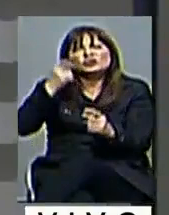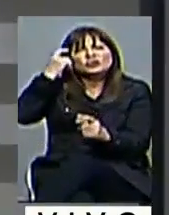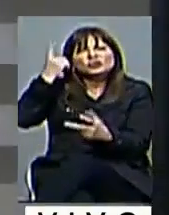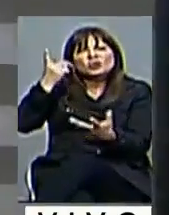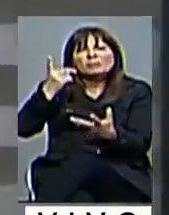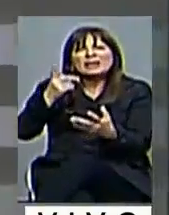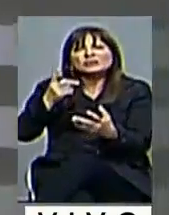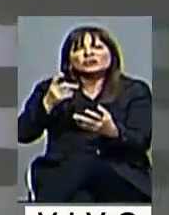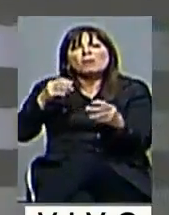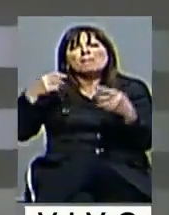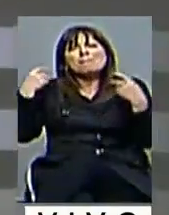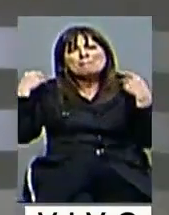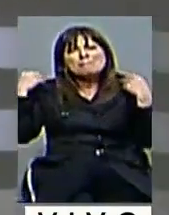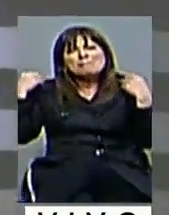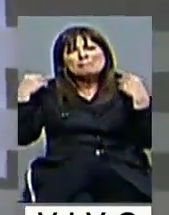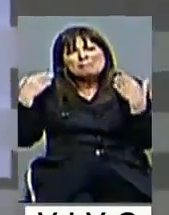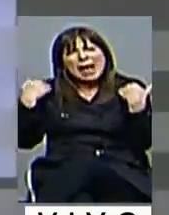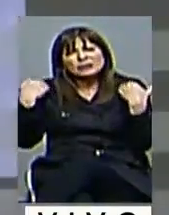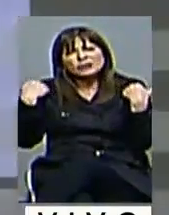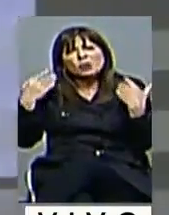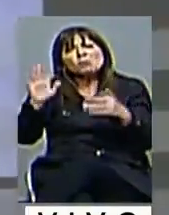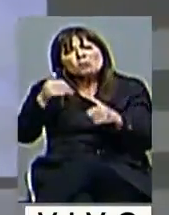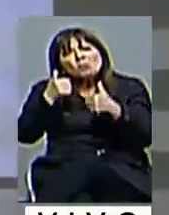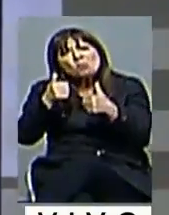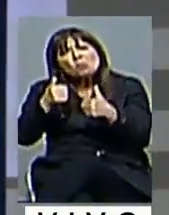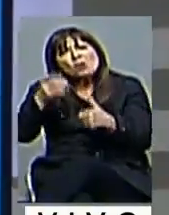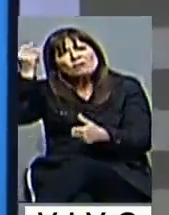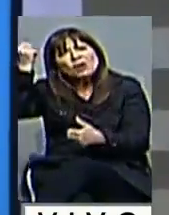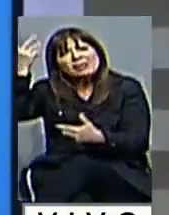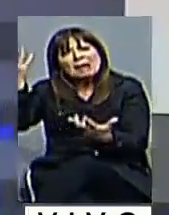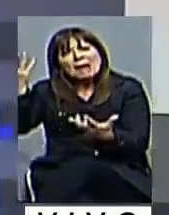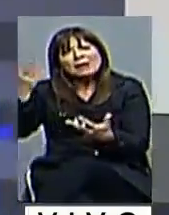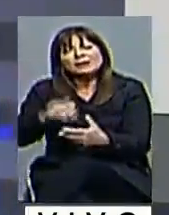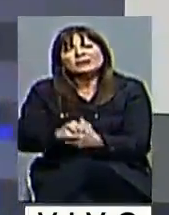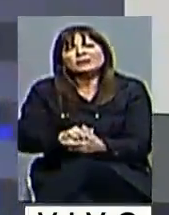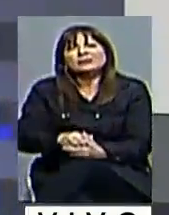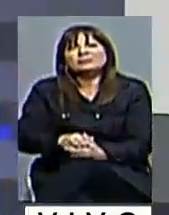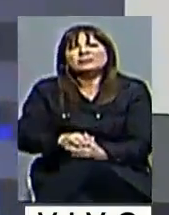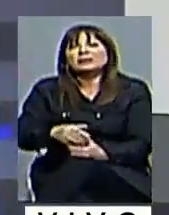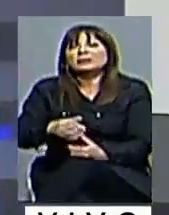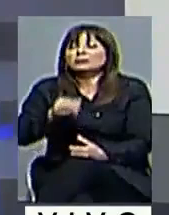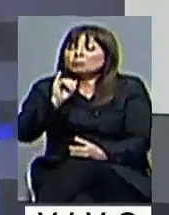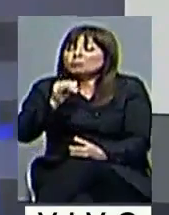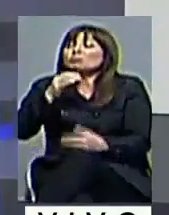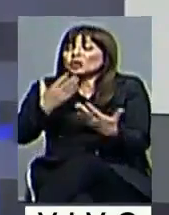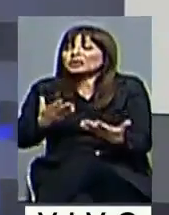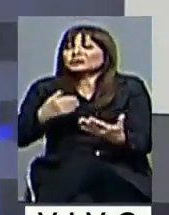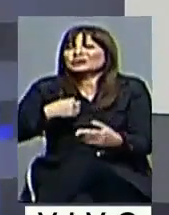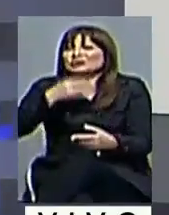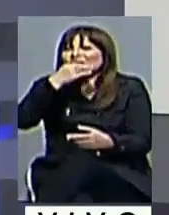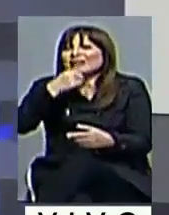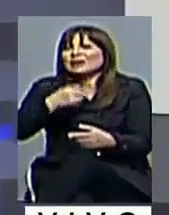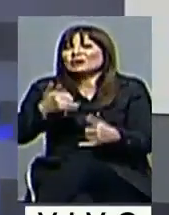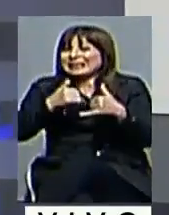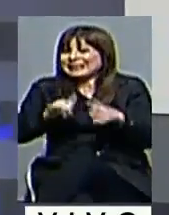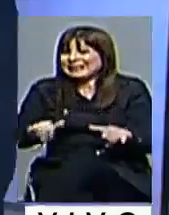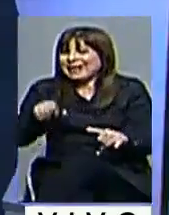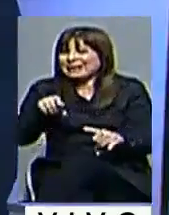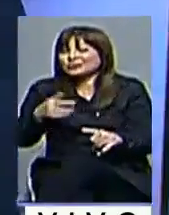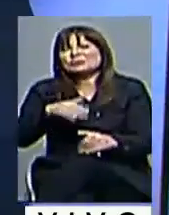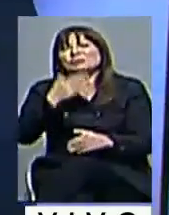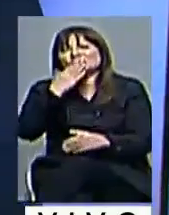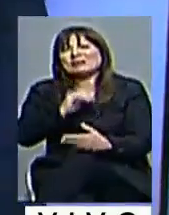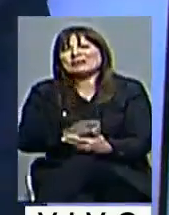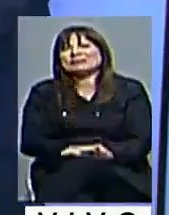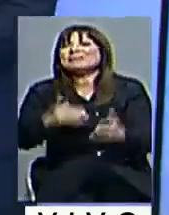en términos prácticos, lo más sencillo, es una muy buena idea. Es una muy buena idea. Por eso digo, si se instala para futuro, vaya de lo simple. Pausa,